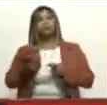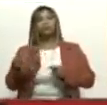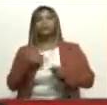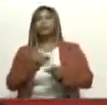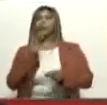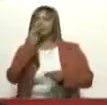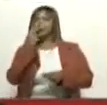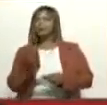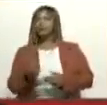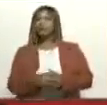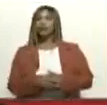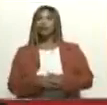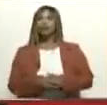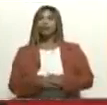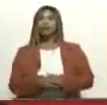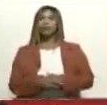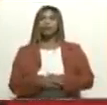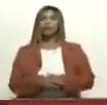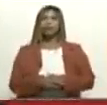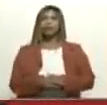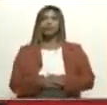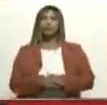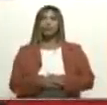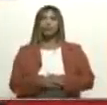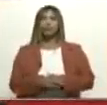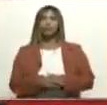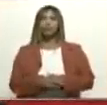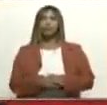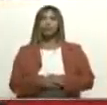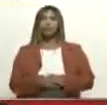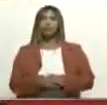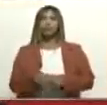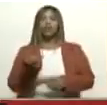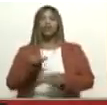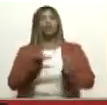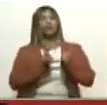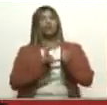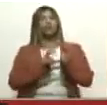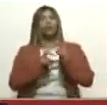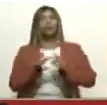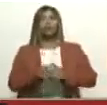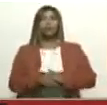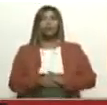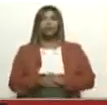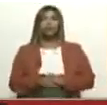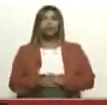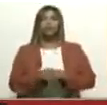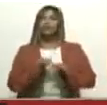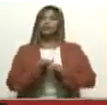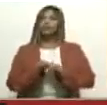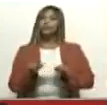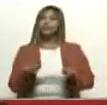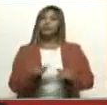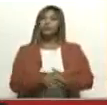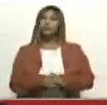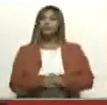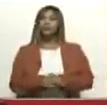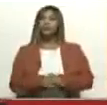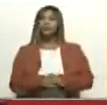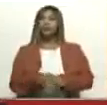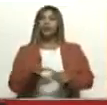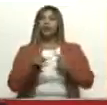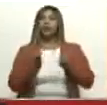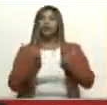pretenden o esperan visitar en los próximos tiempos? Va a estar hasta este viernes que finaliza La